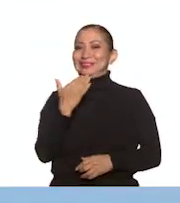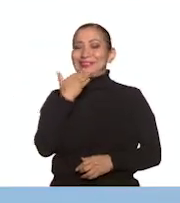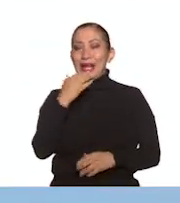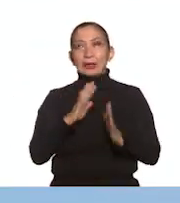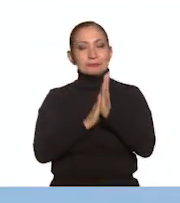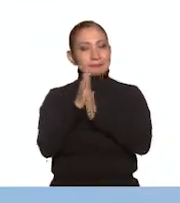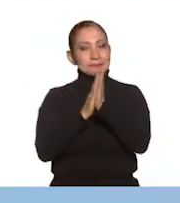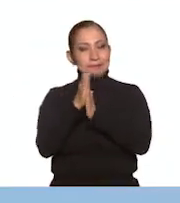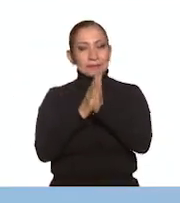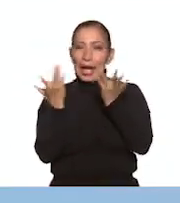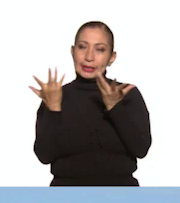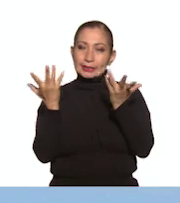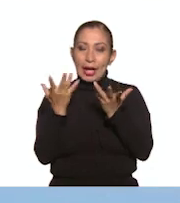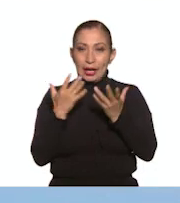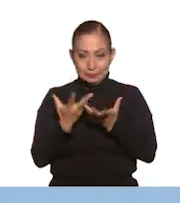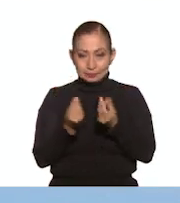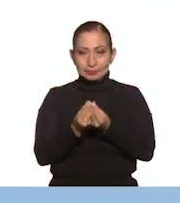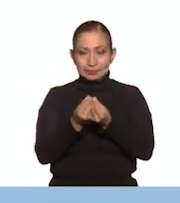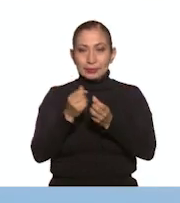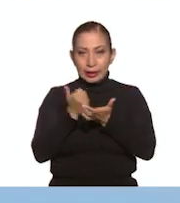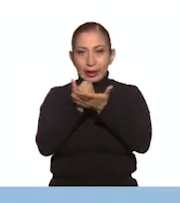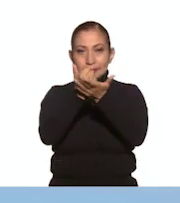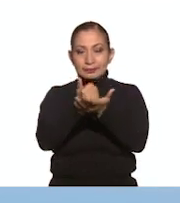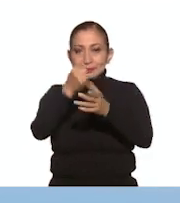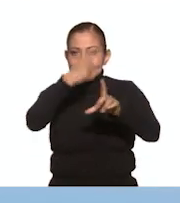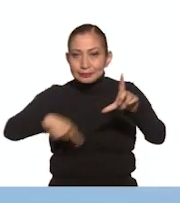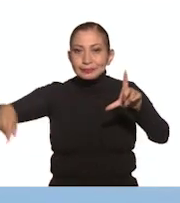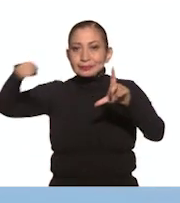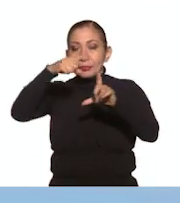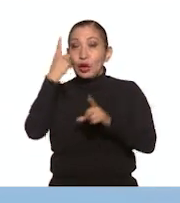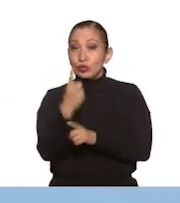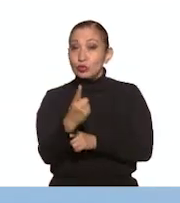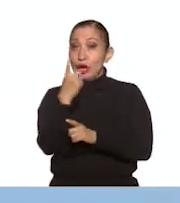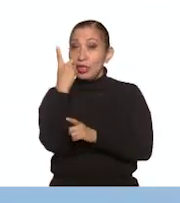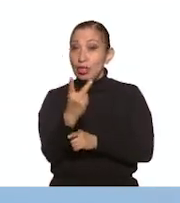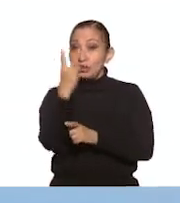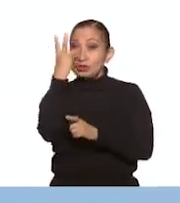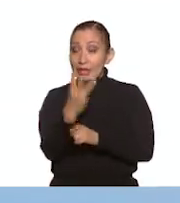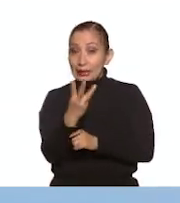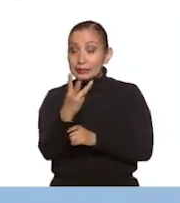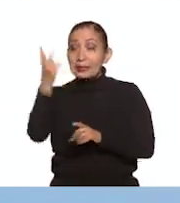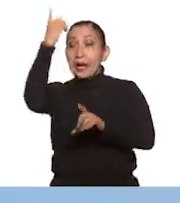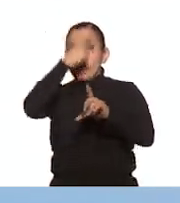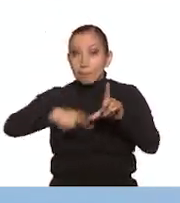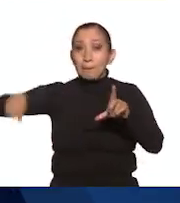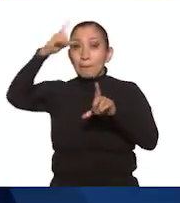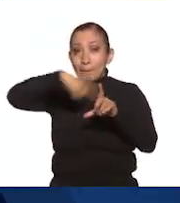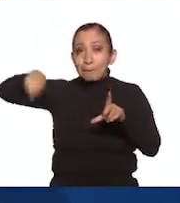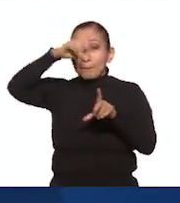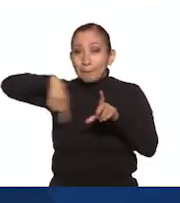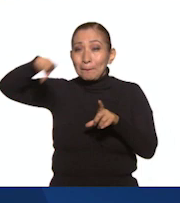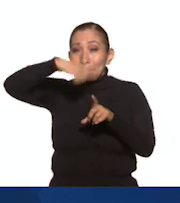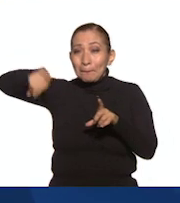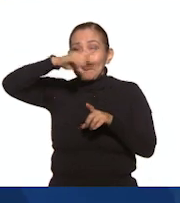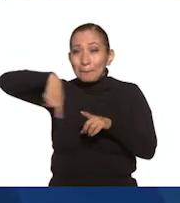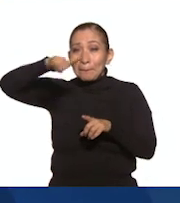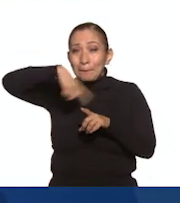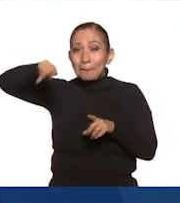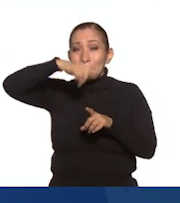A ver, vamos a girarla juntos, ¿sí? Va. ¿Te parece? ¿Listo? Muy bien. 1, 2, 3.